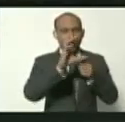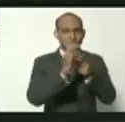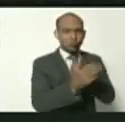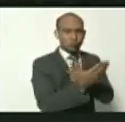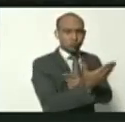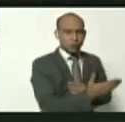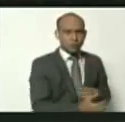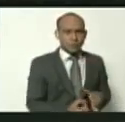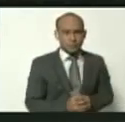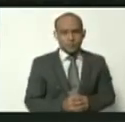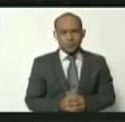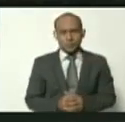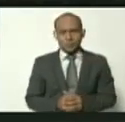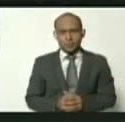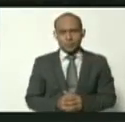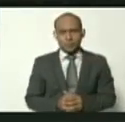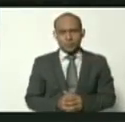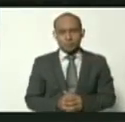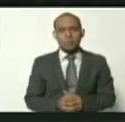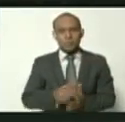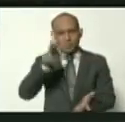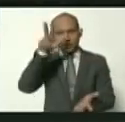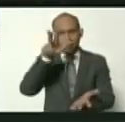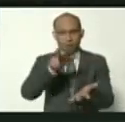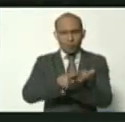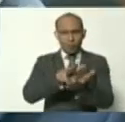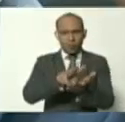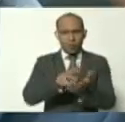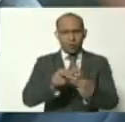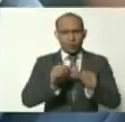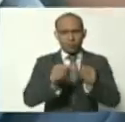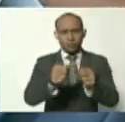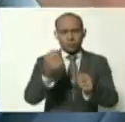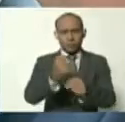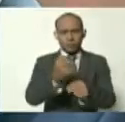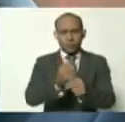cúmplase y ejecútese. Bueno, anunciado pues.